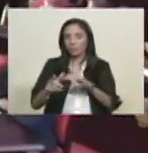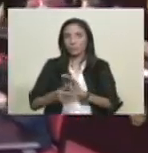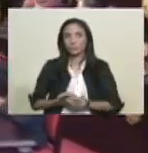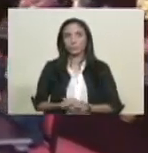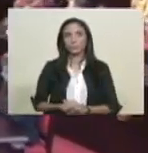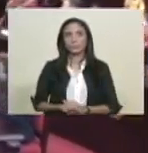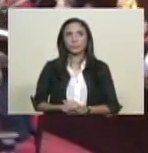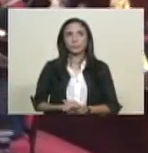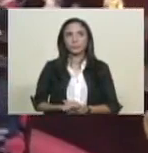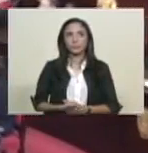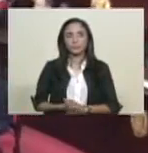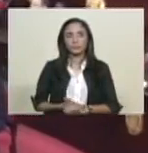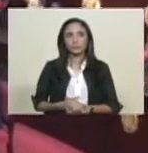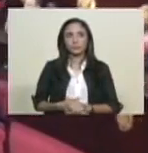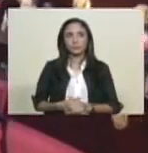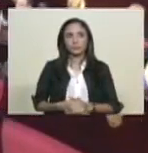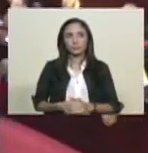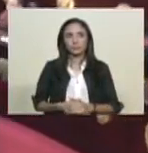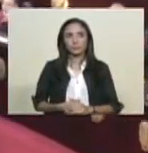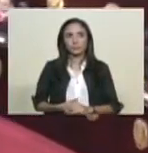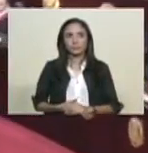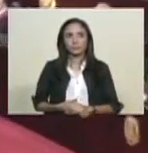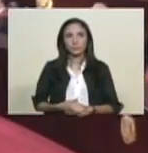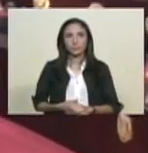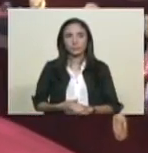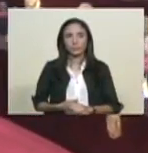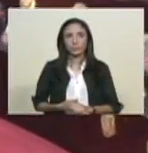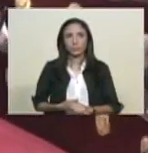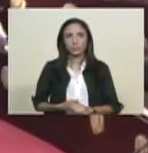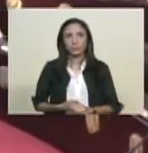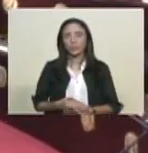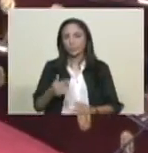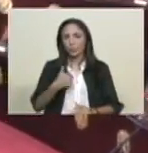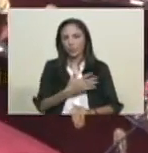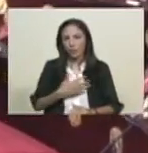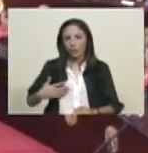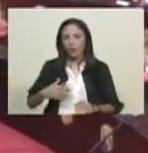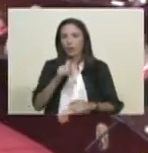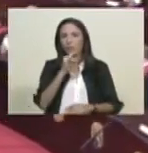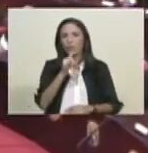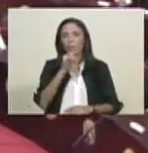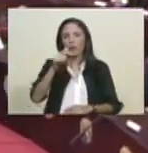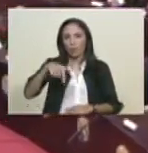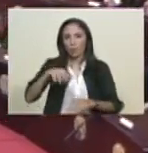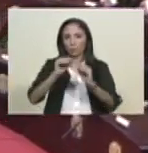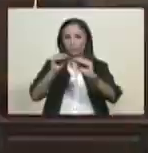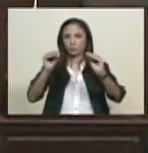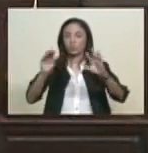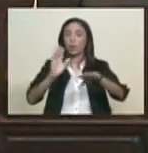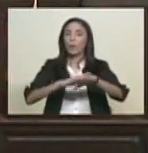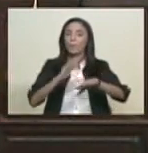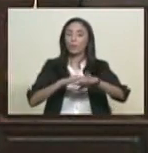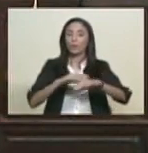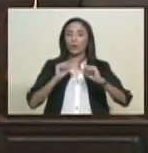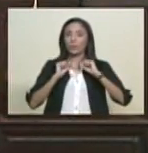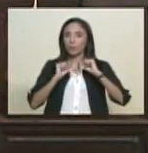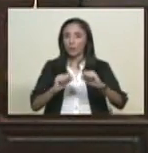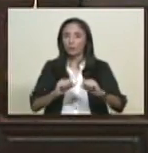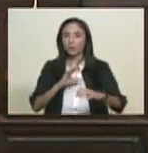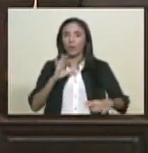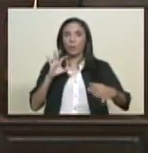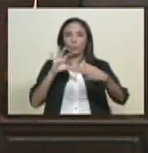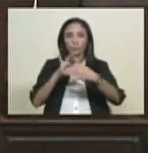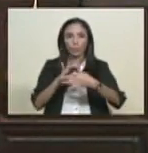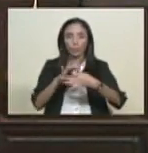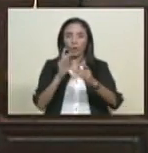Bienvenidos a la democracia. Quería anunciarlo hoy aquí, porque debemos fortalecer la